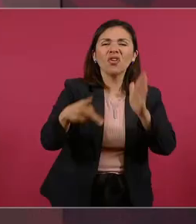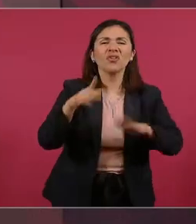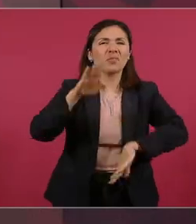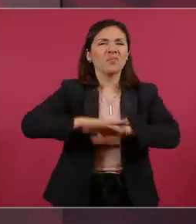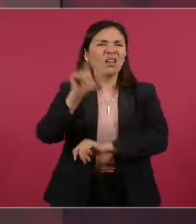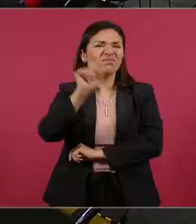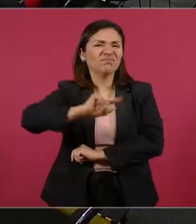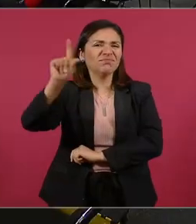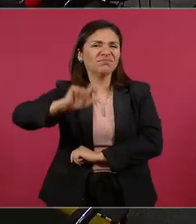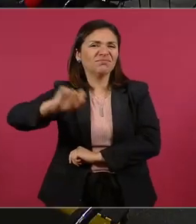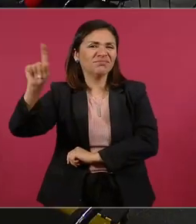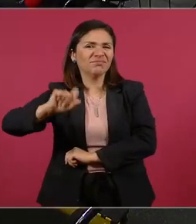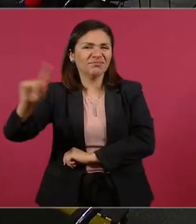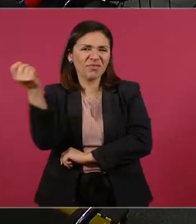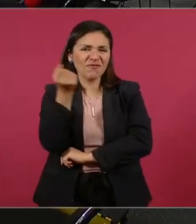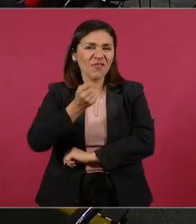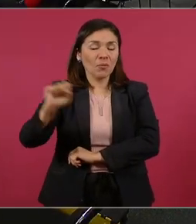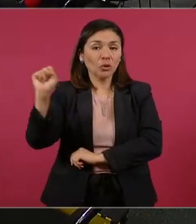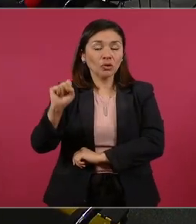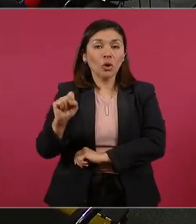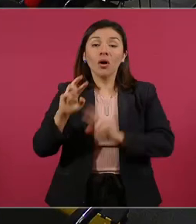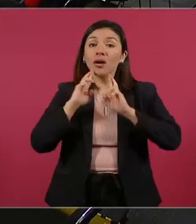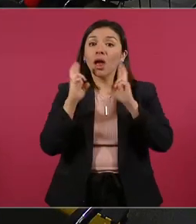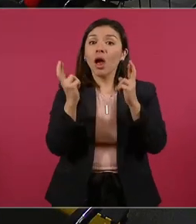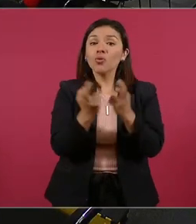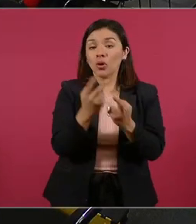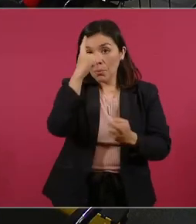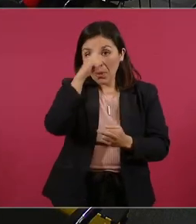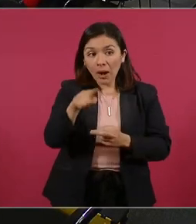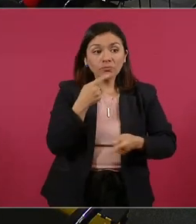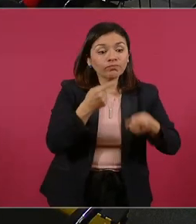famosos para guardar silencio